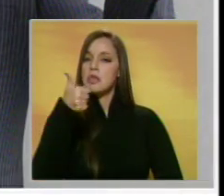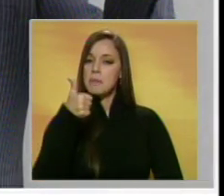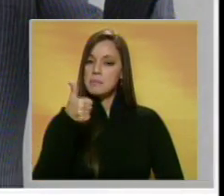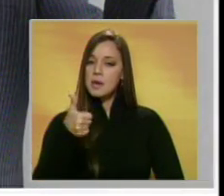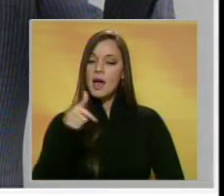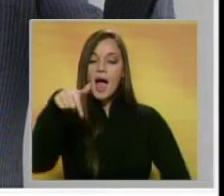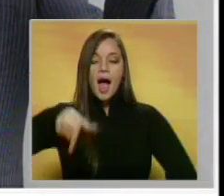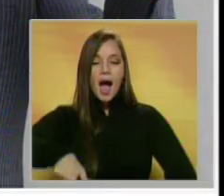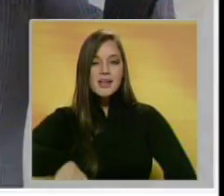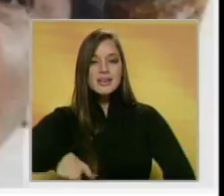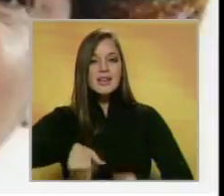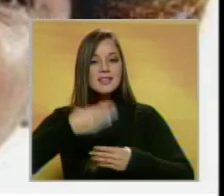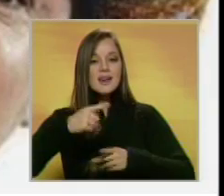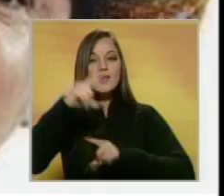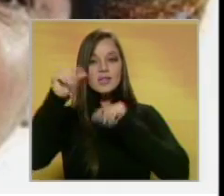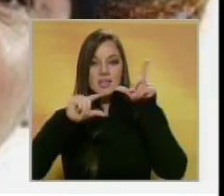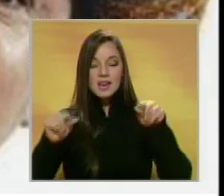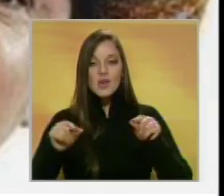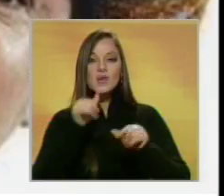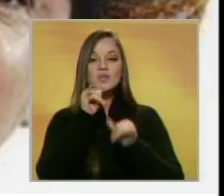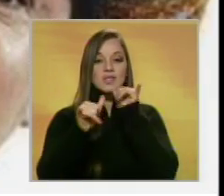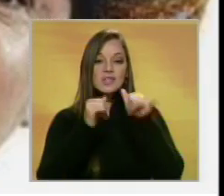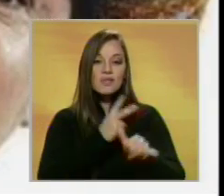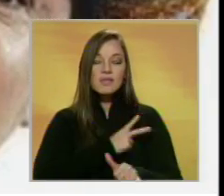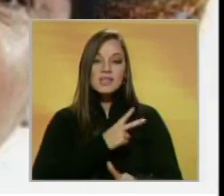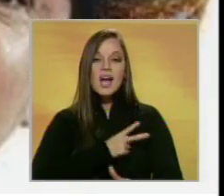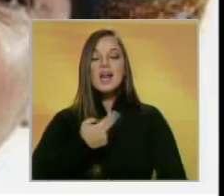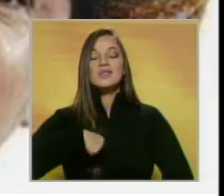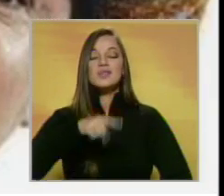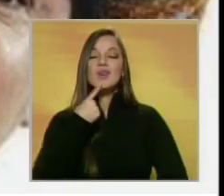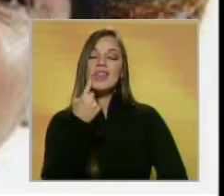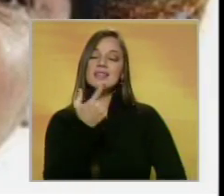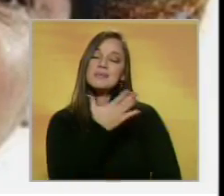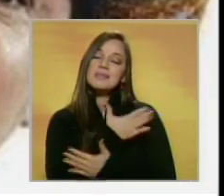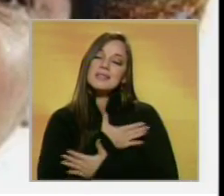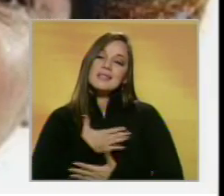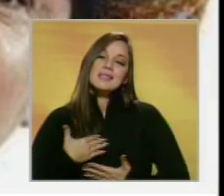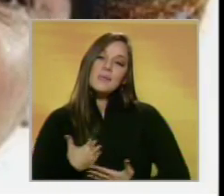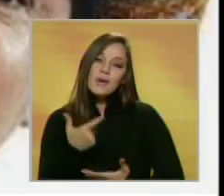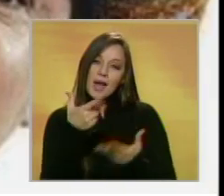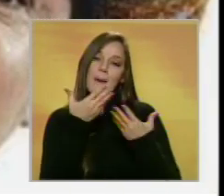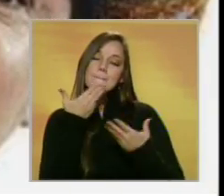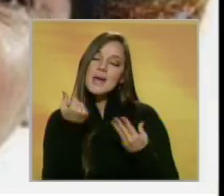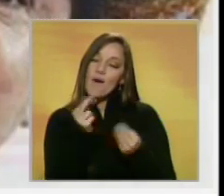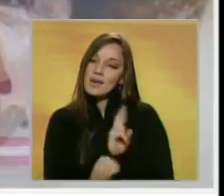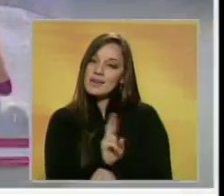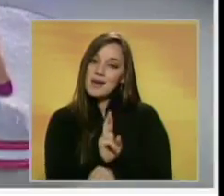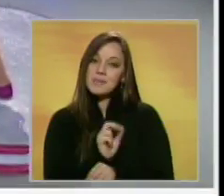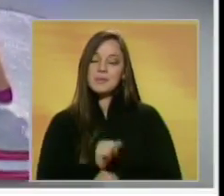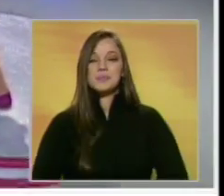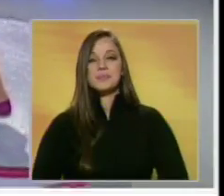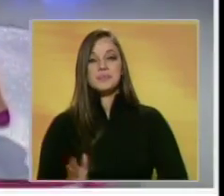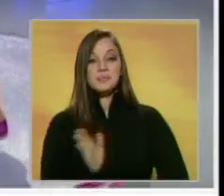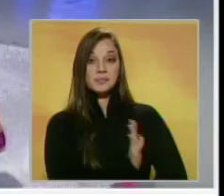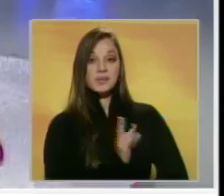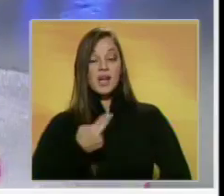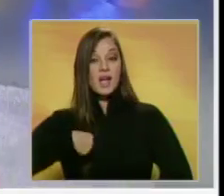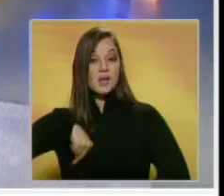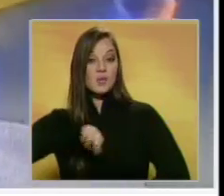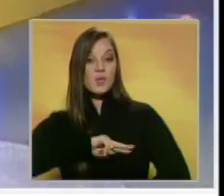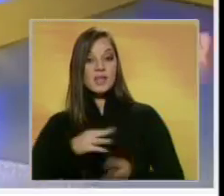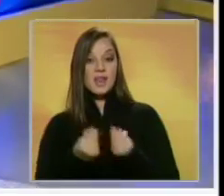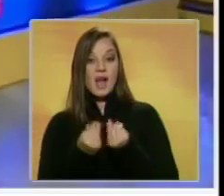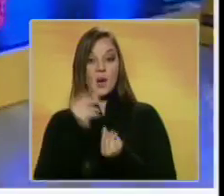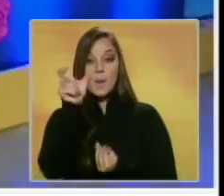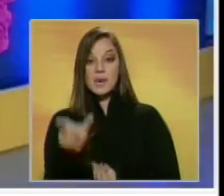desde aquí, desde Estrenos y Estrellas, a través de su noticiero Venevisión, nosotros le deseamos una mejoría muy pronto. Y nuestra compañera Yolimar